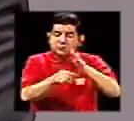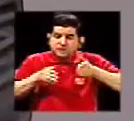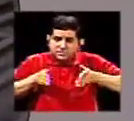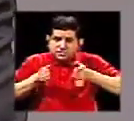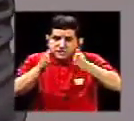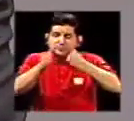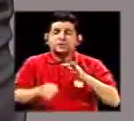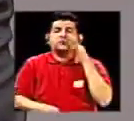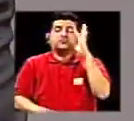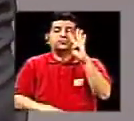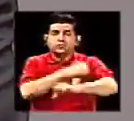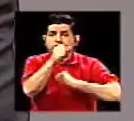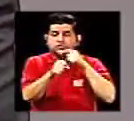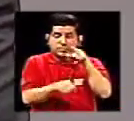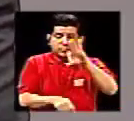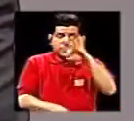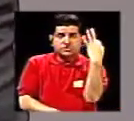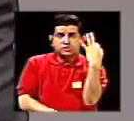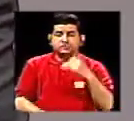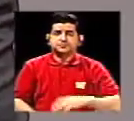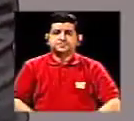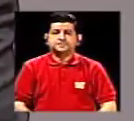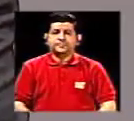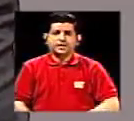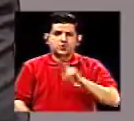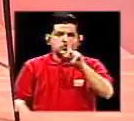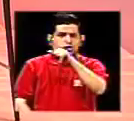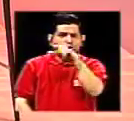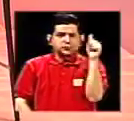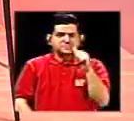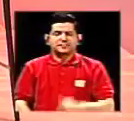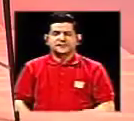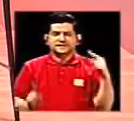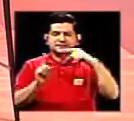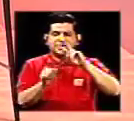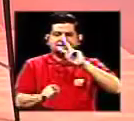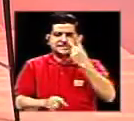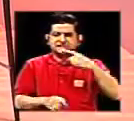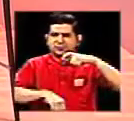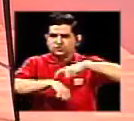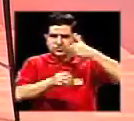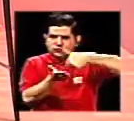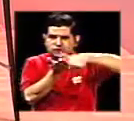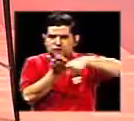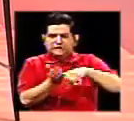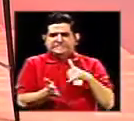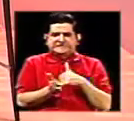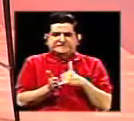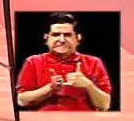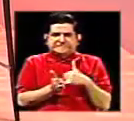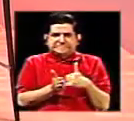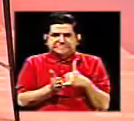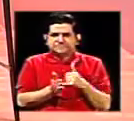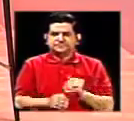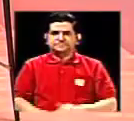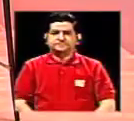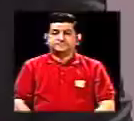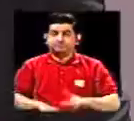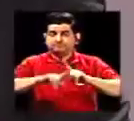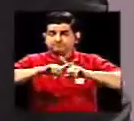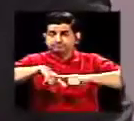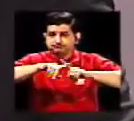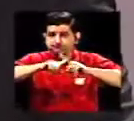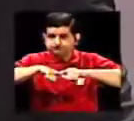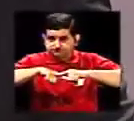los próximos 4 años en esa perspectiva. Estos 2 meses de aquí a la segunda ronda son muy delicados, uh-huh. porque dependiendo